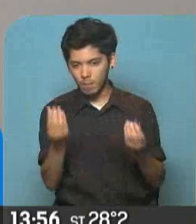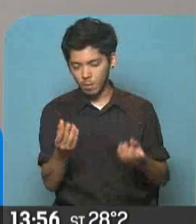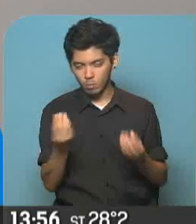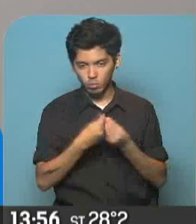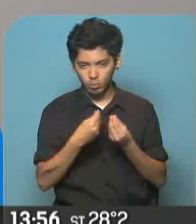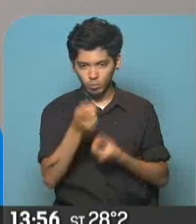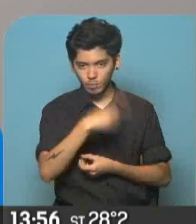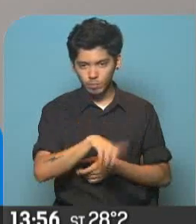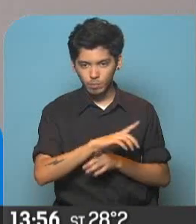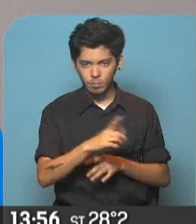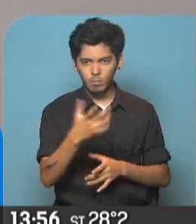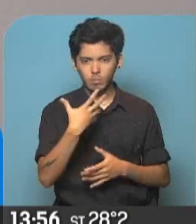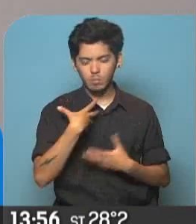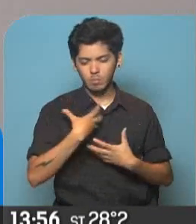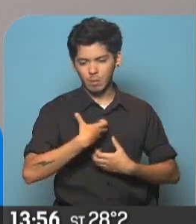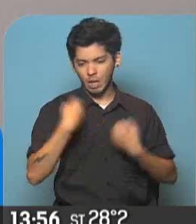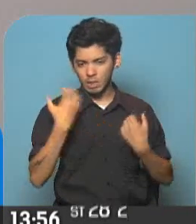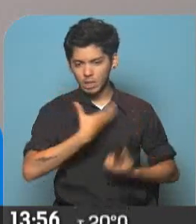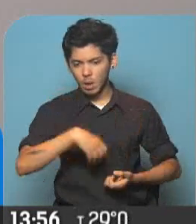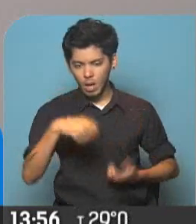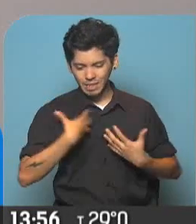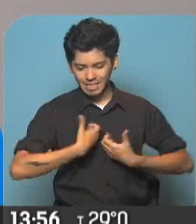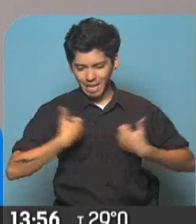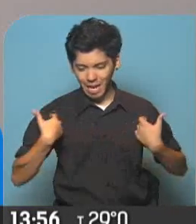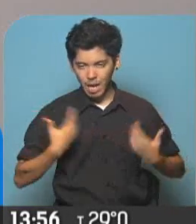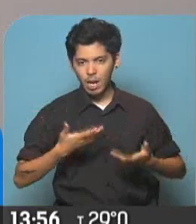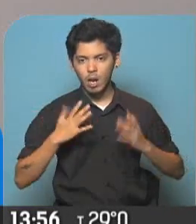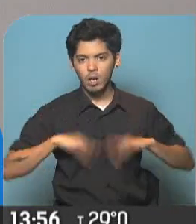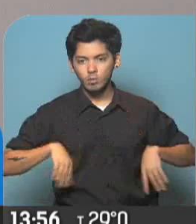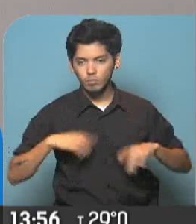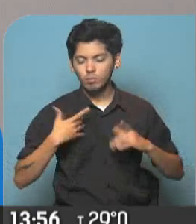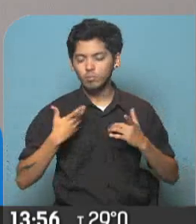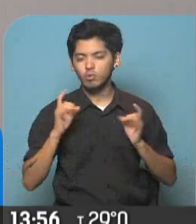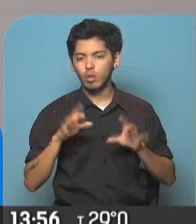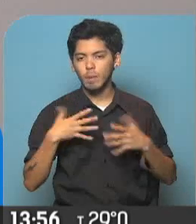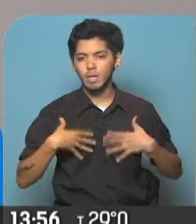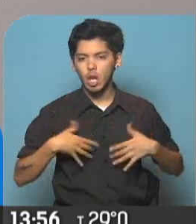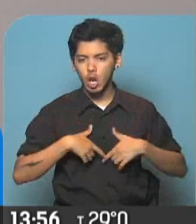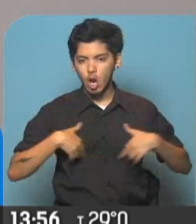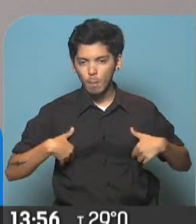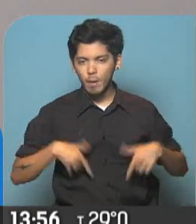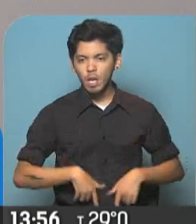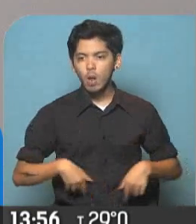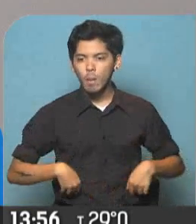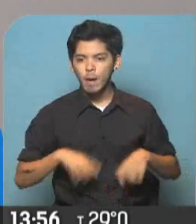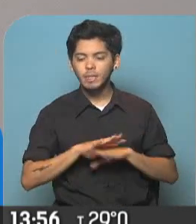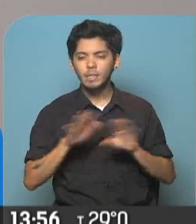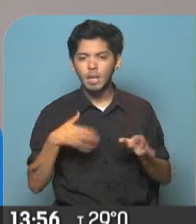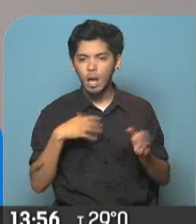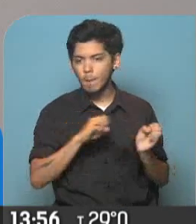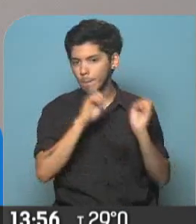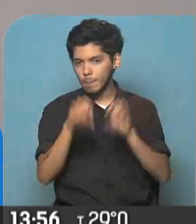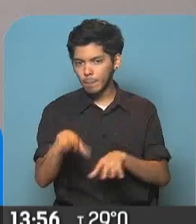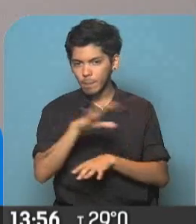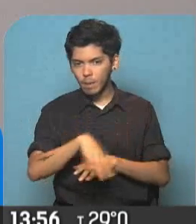allí, me han sacado toda la ropa, me ha quedado solamente en ropa interior. Me metieron en un lugar, en